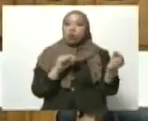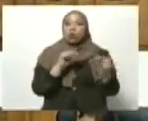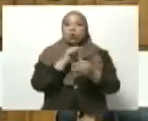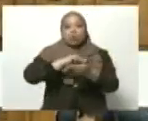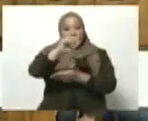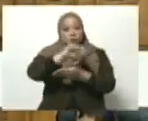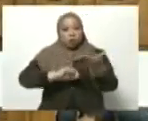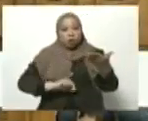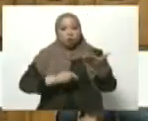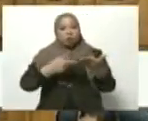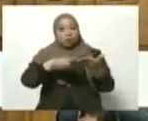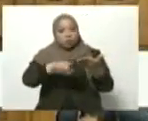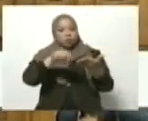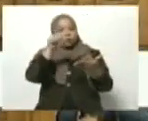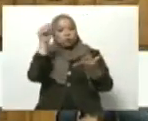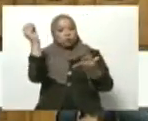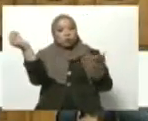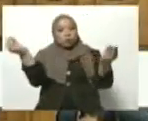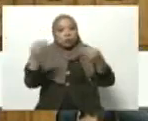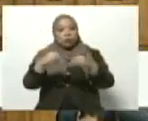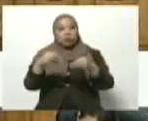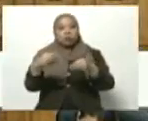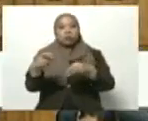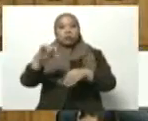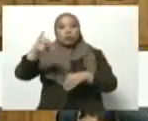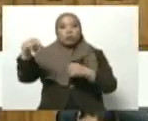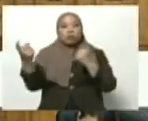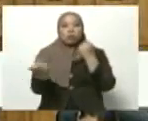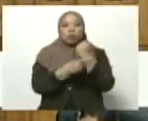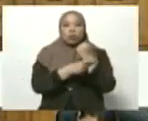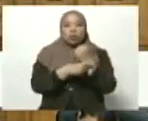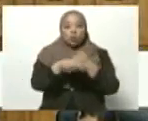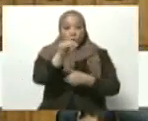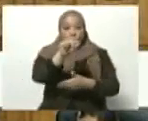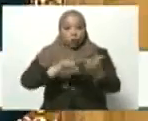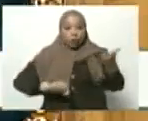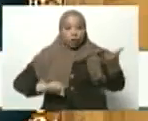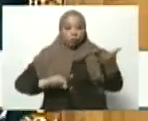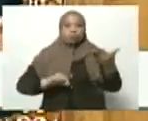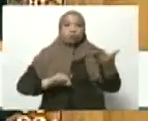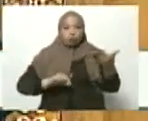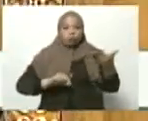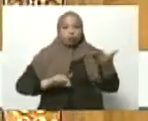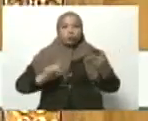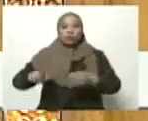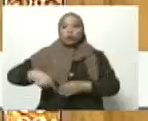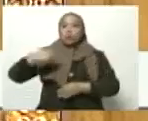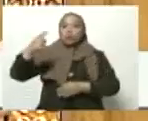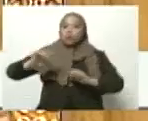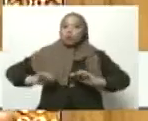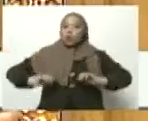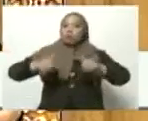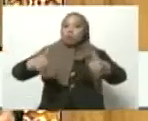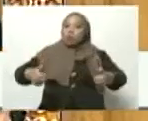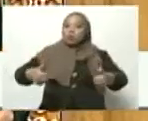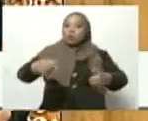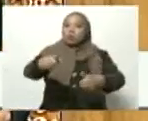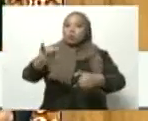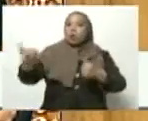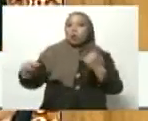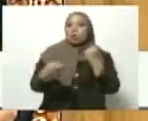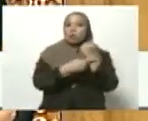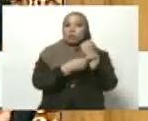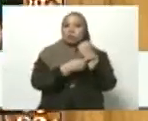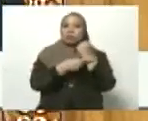firmó, aparece la firma del señor Guaidó en ese contrato, literalmente. Luego Guaidó dice ahora que eso es una maniobra